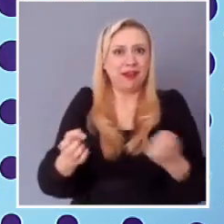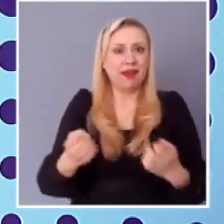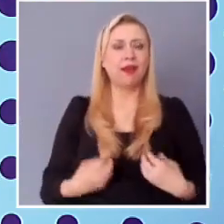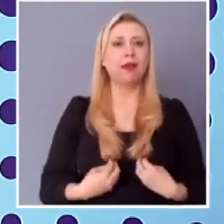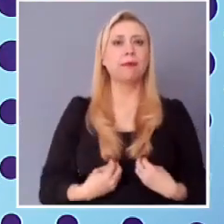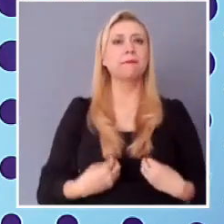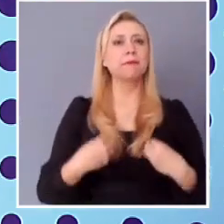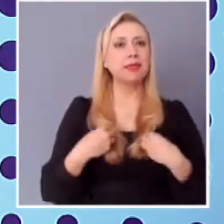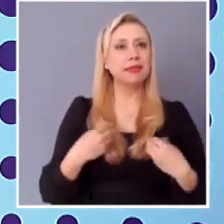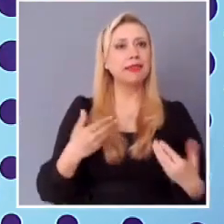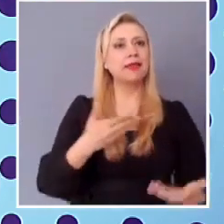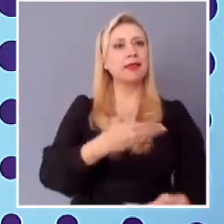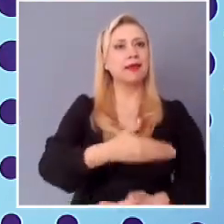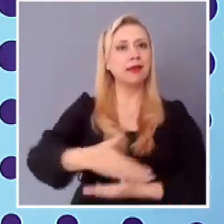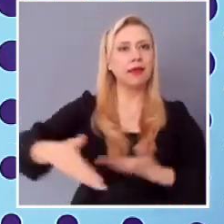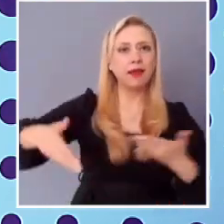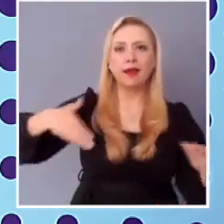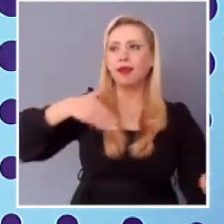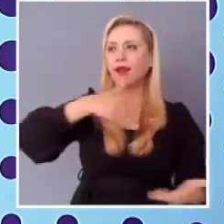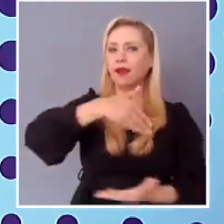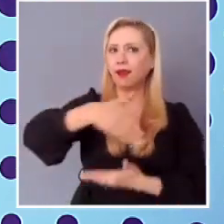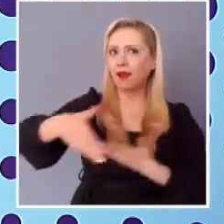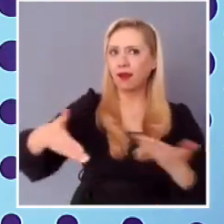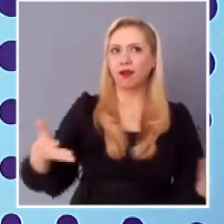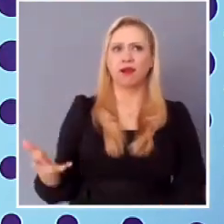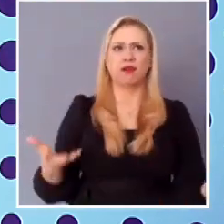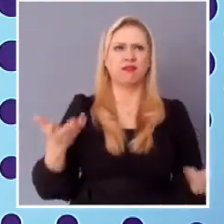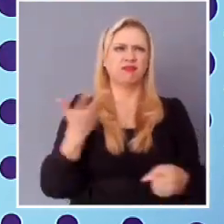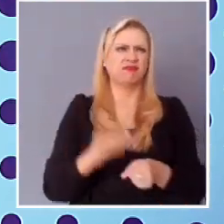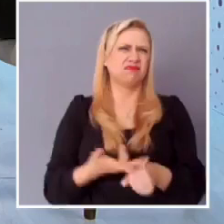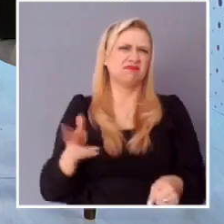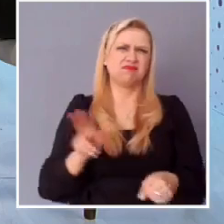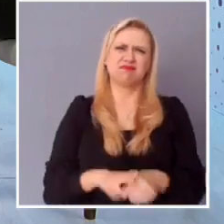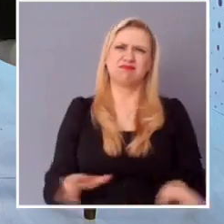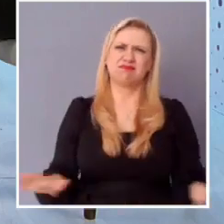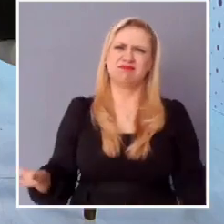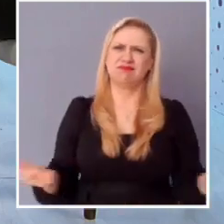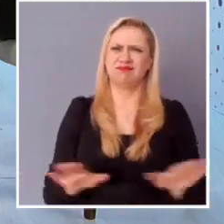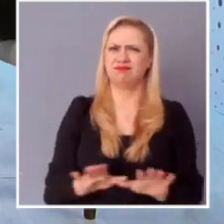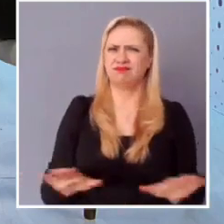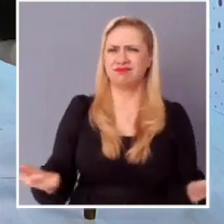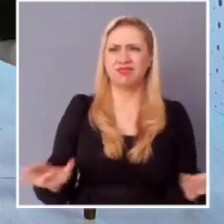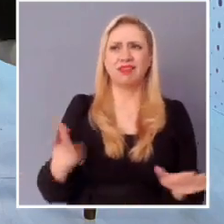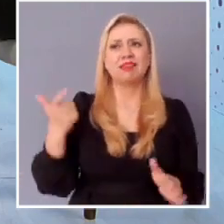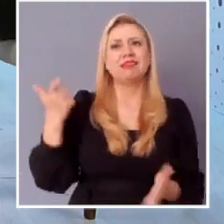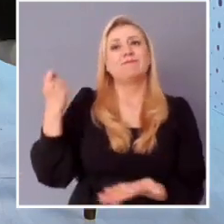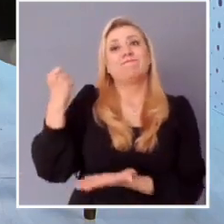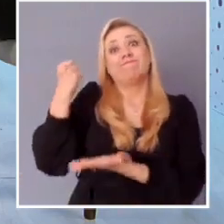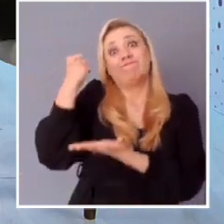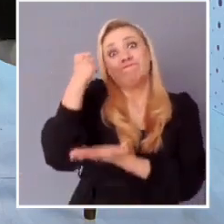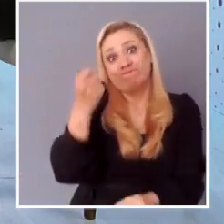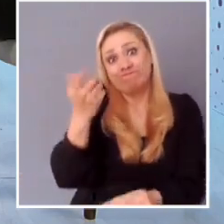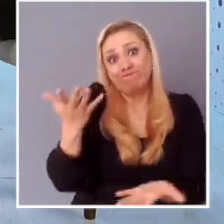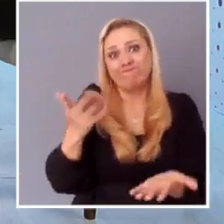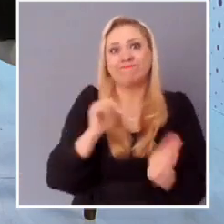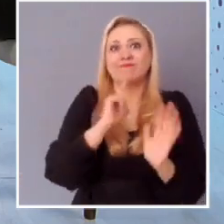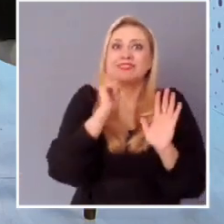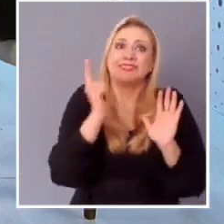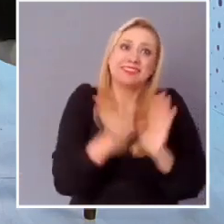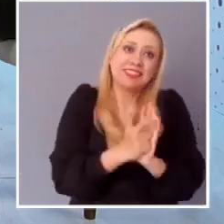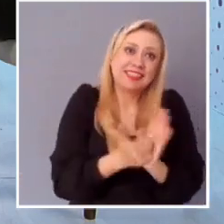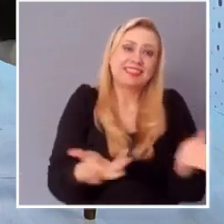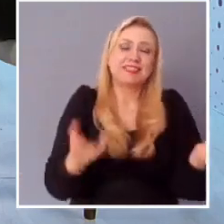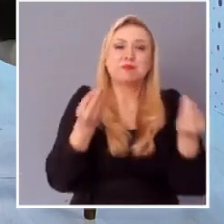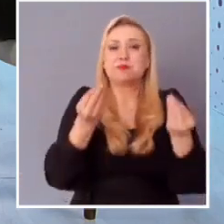esfuerzo, Voluntad política, voluntad además. política ¿No? Formación. y Presupuesto. formación, presupuesto, por Presupuesto, supuesto, claro. muchísimos otros elementos. Sin duda, bueno, en